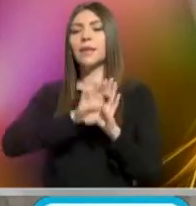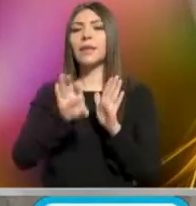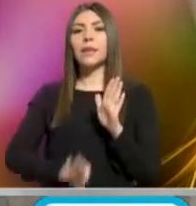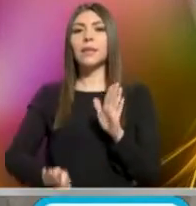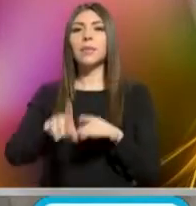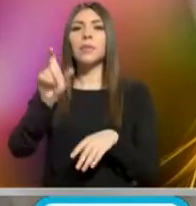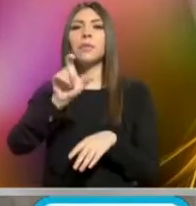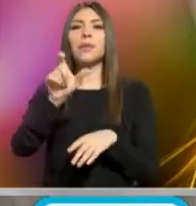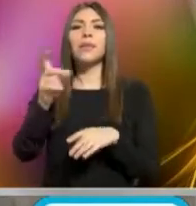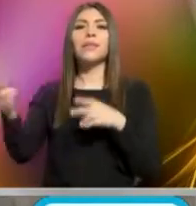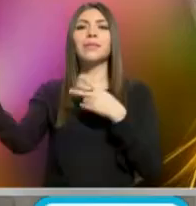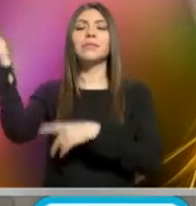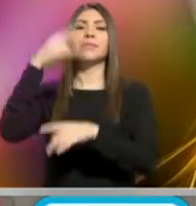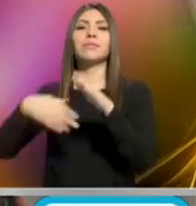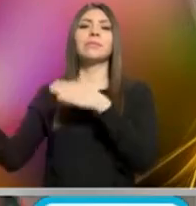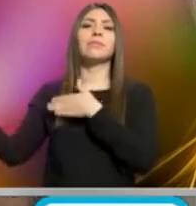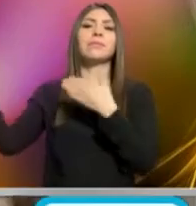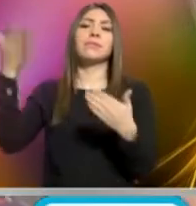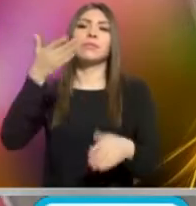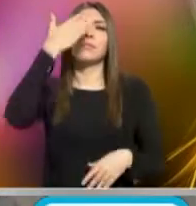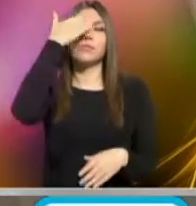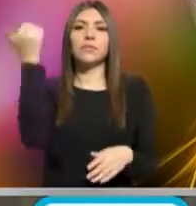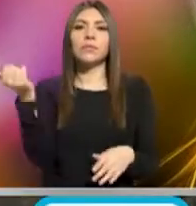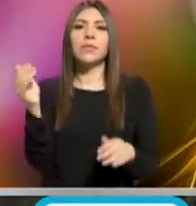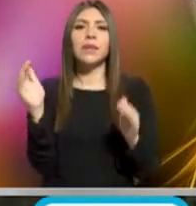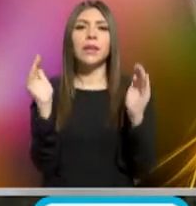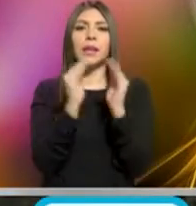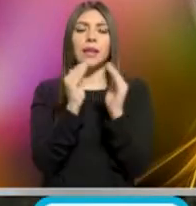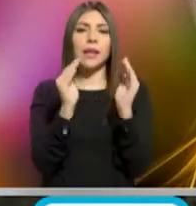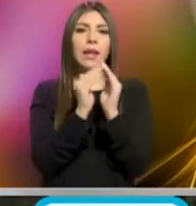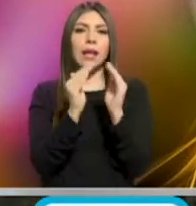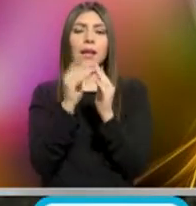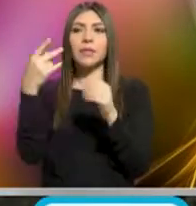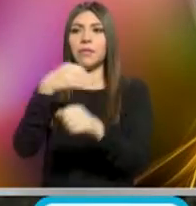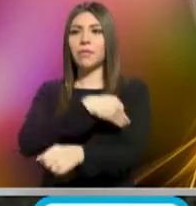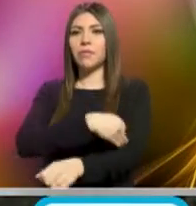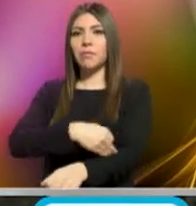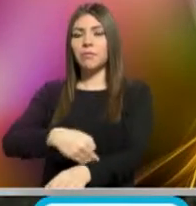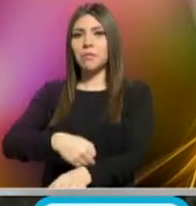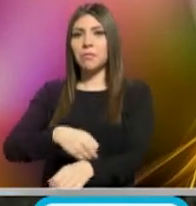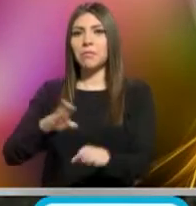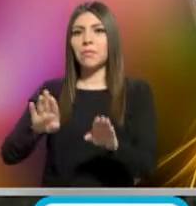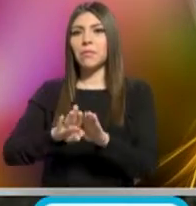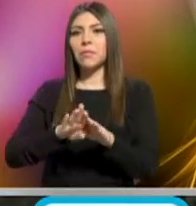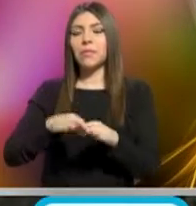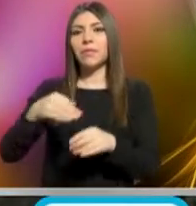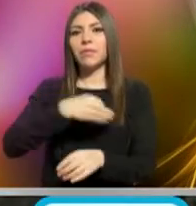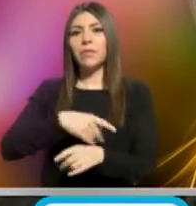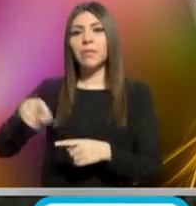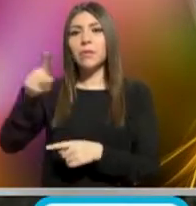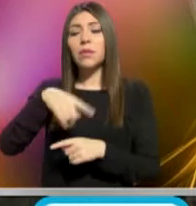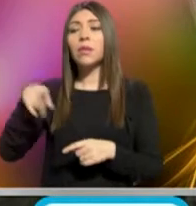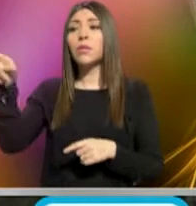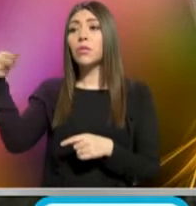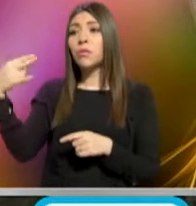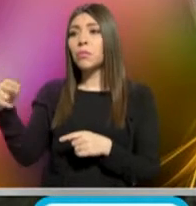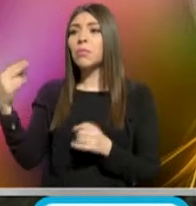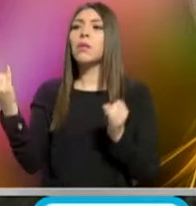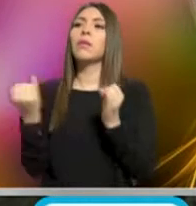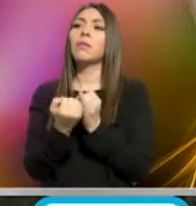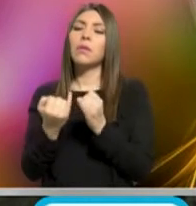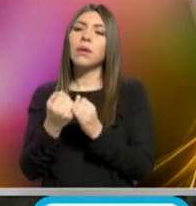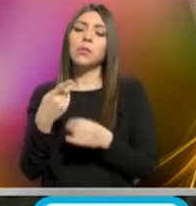ejemplo, cuando venían de la casa de Alba, de los Rodríguez, de los Sánchez, procuraban incluirlos porque